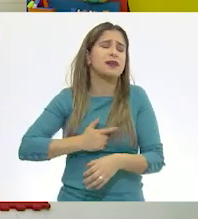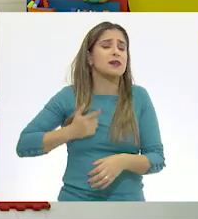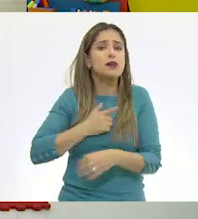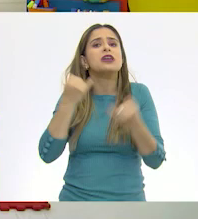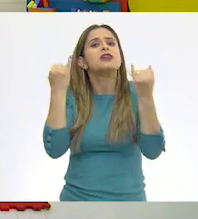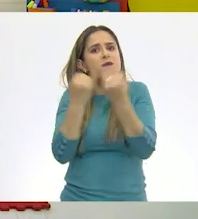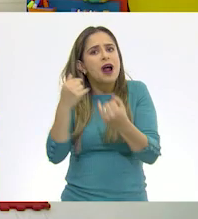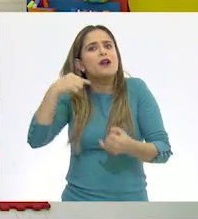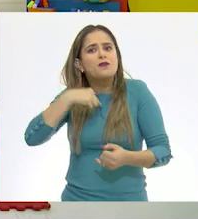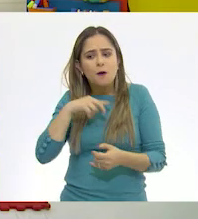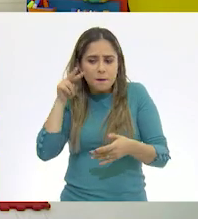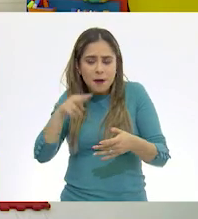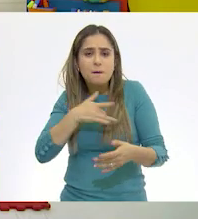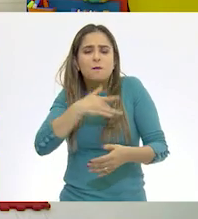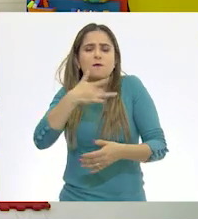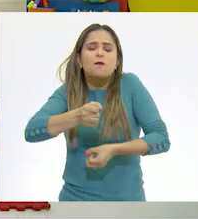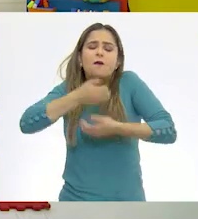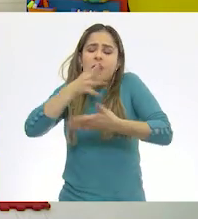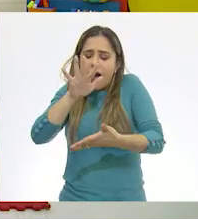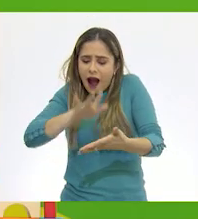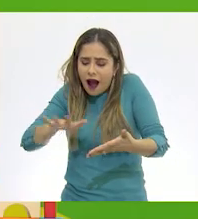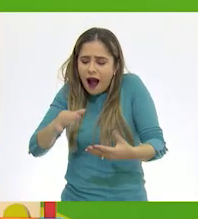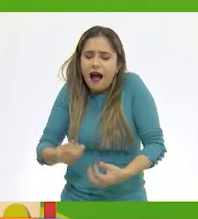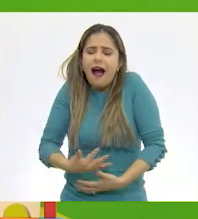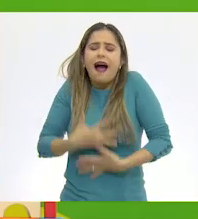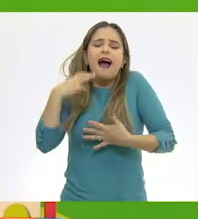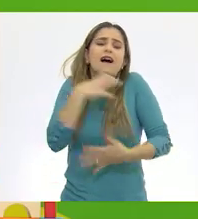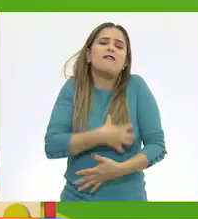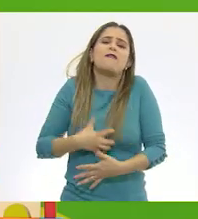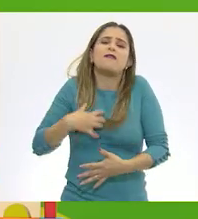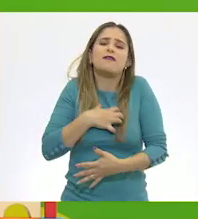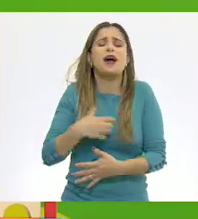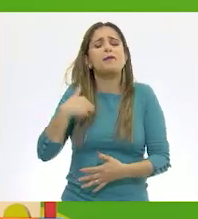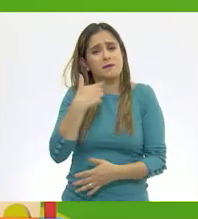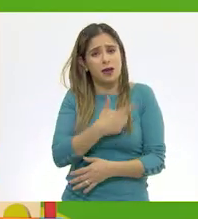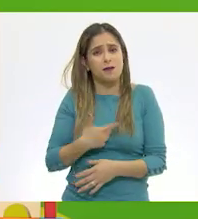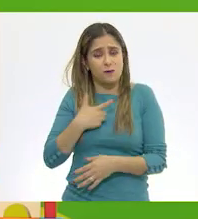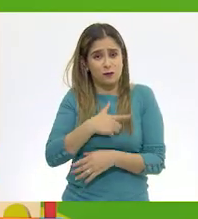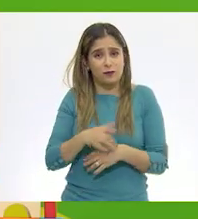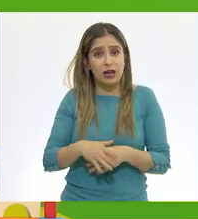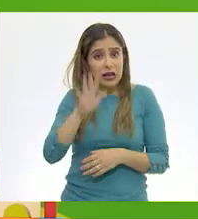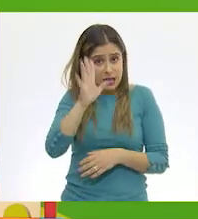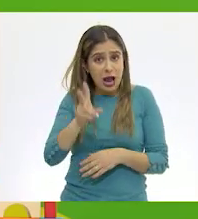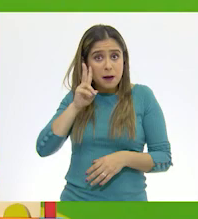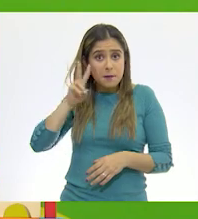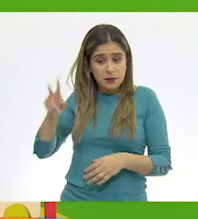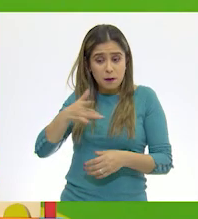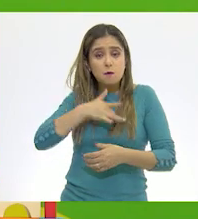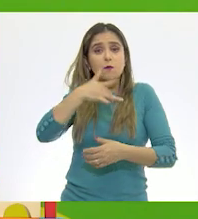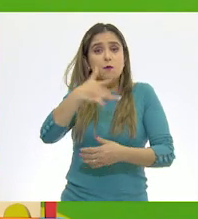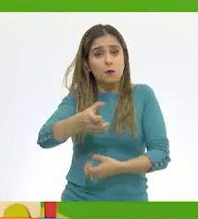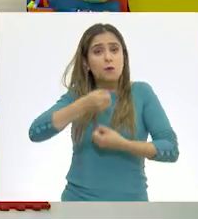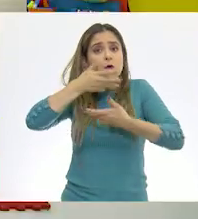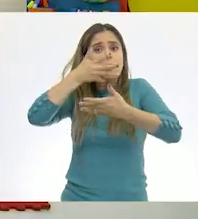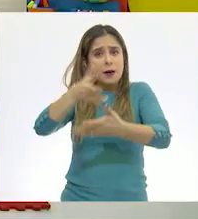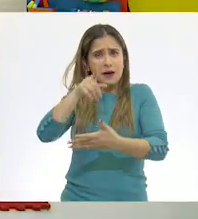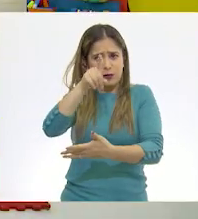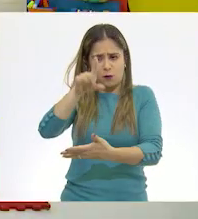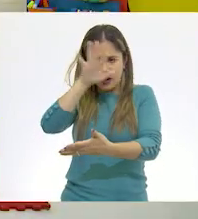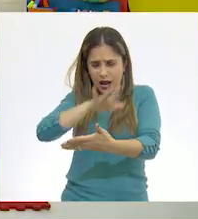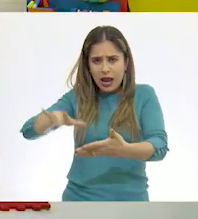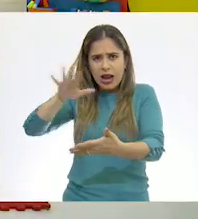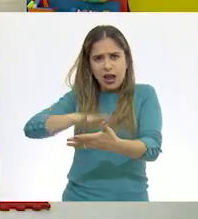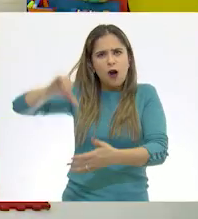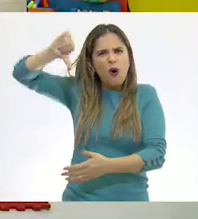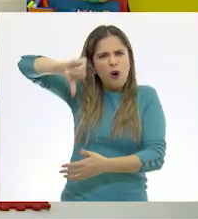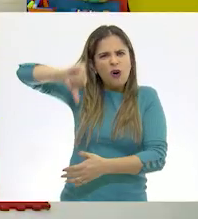escuchar poemas que me hacen sentir alegría. ¿Identificaste de qué tratan los poemas que leímos hoy? El